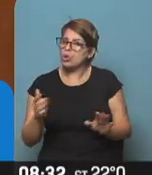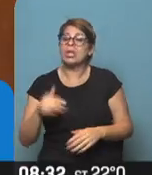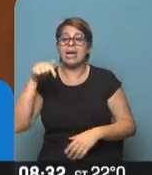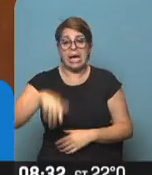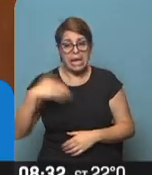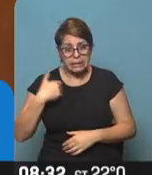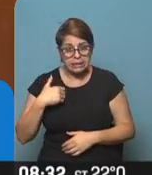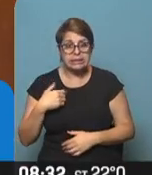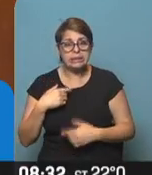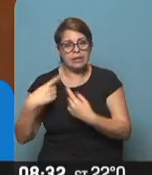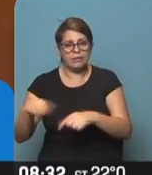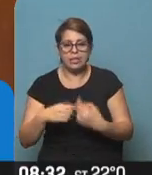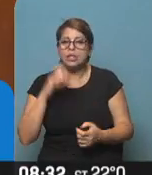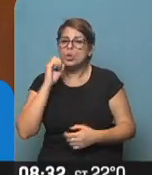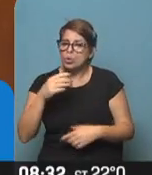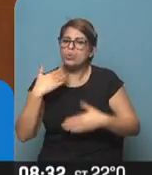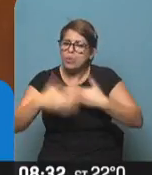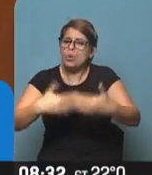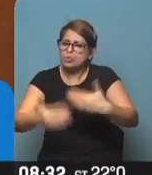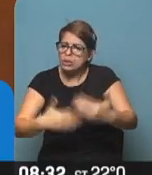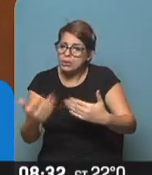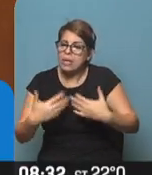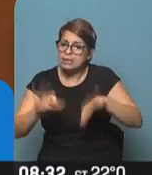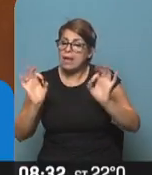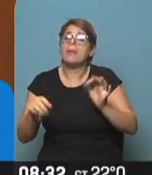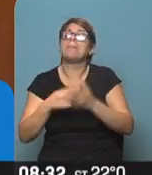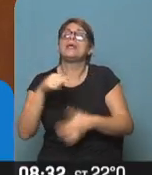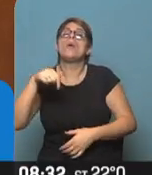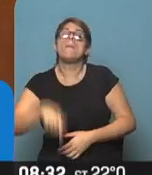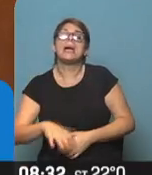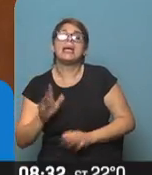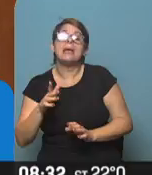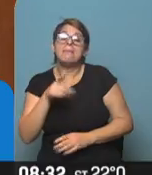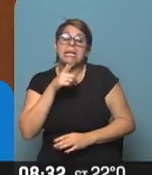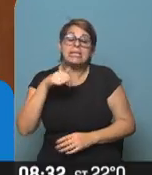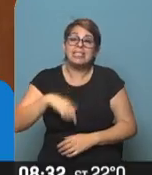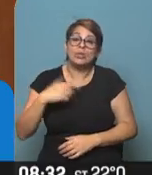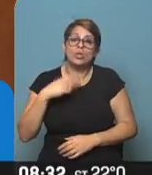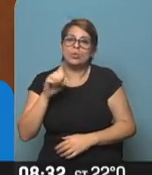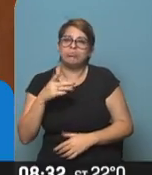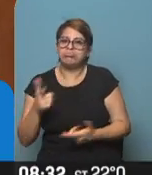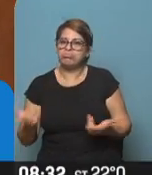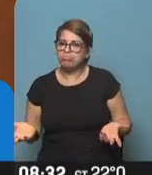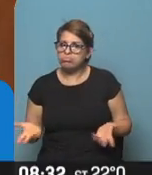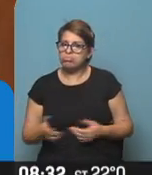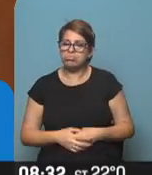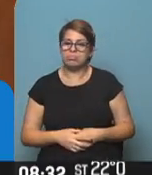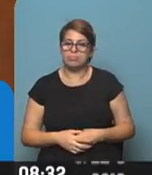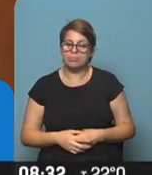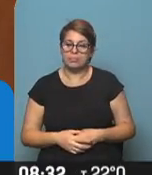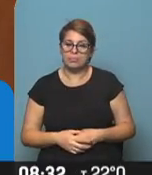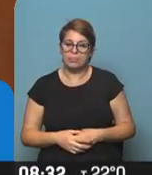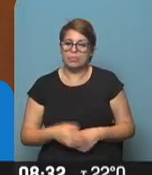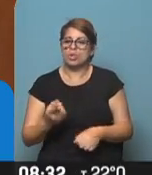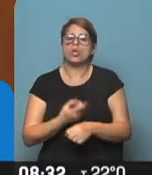y que los clubes han seguido y han subsistido y pareciera que hoy ya no tienen lugar y la verdad es que no